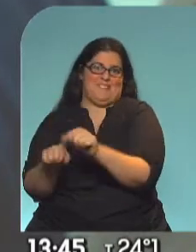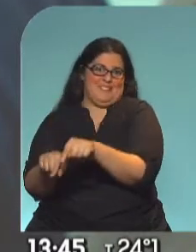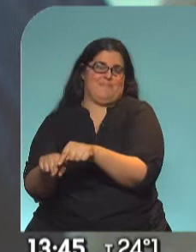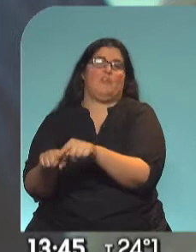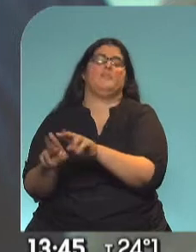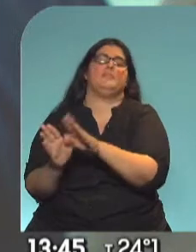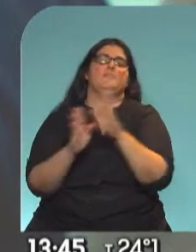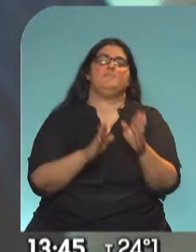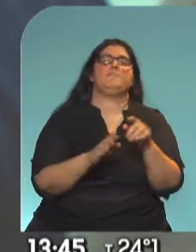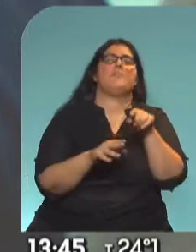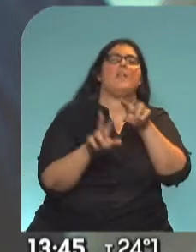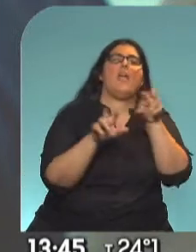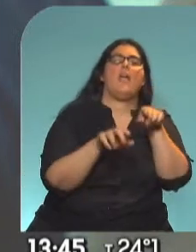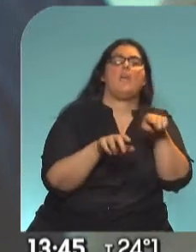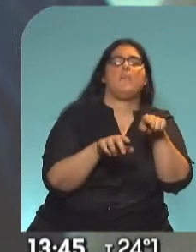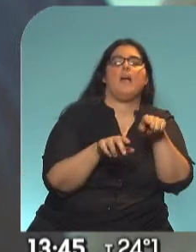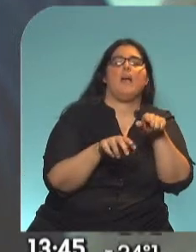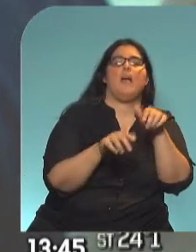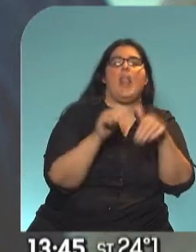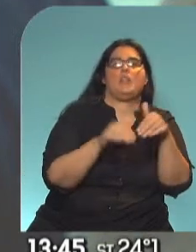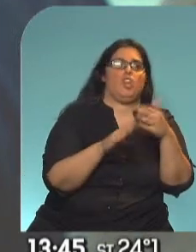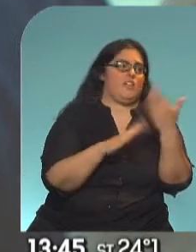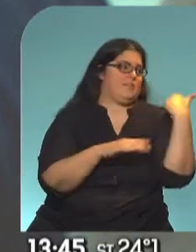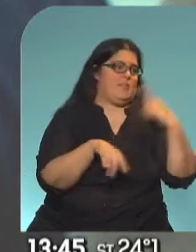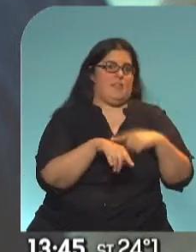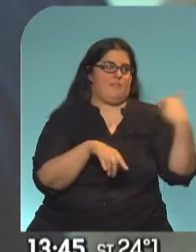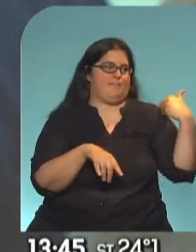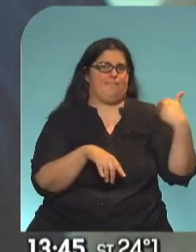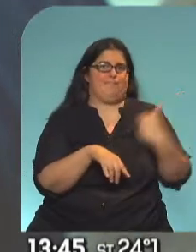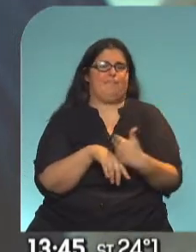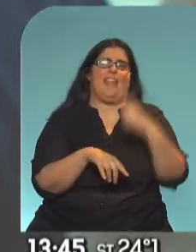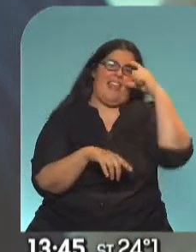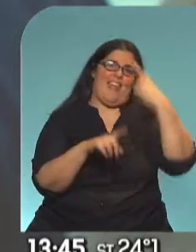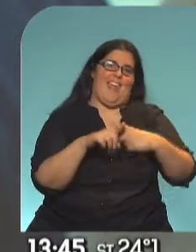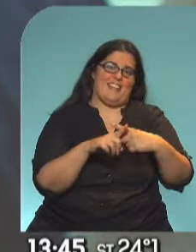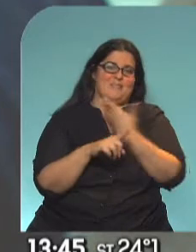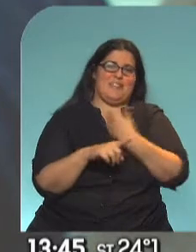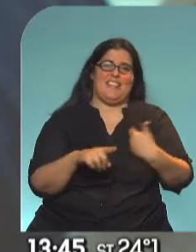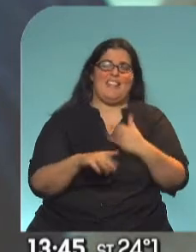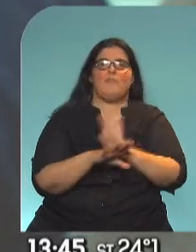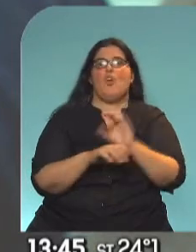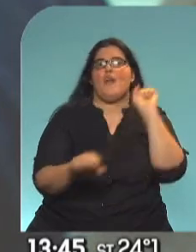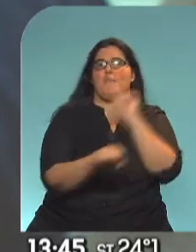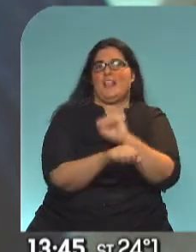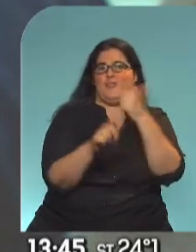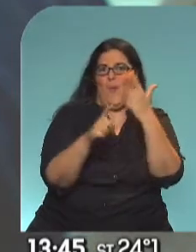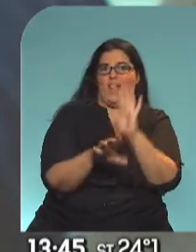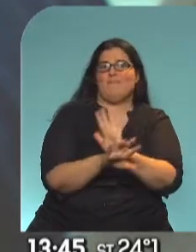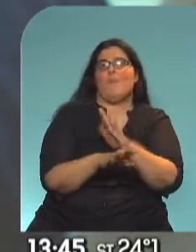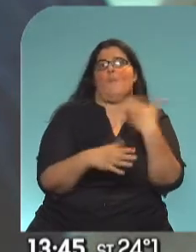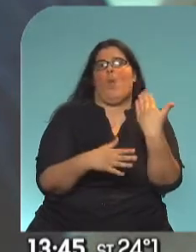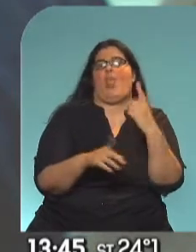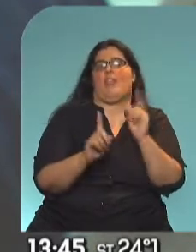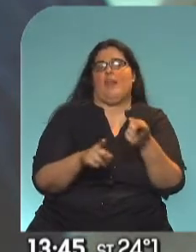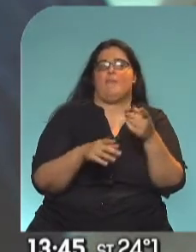donde por primera vez estaba en este último tiempo el expresidente Lula fuera de la cárcel y podía también jugar en